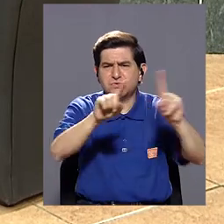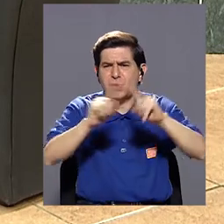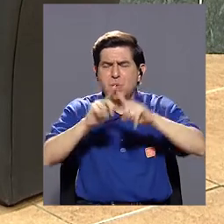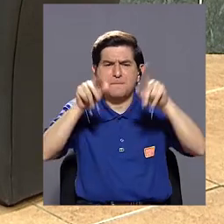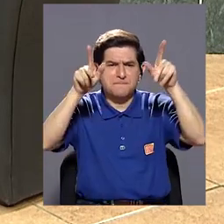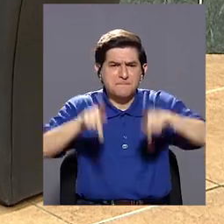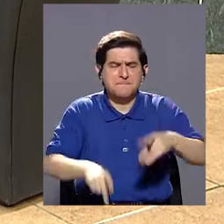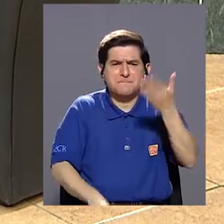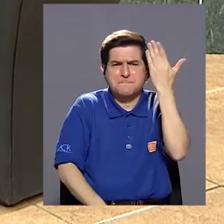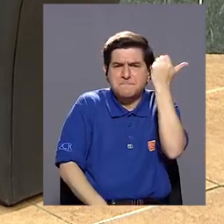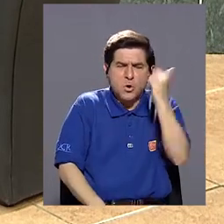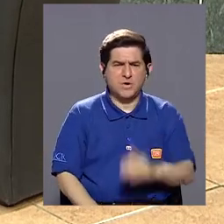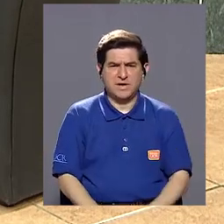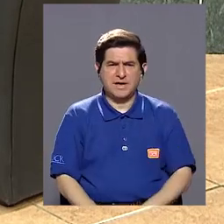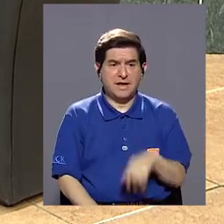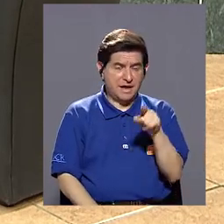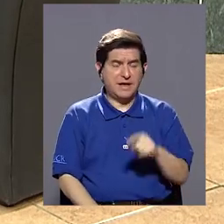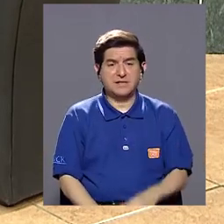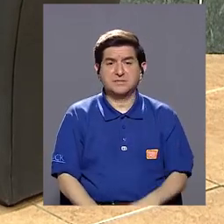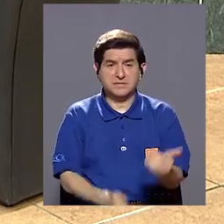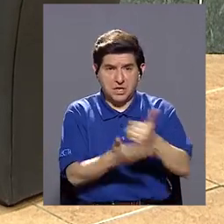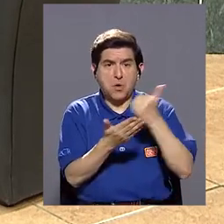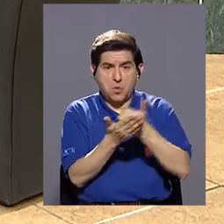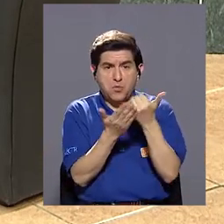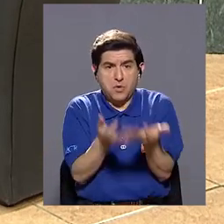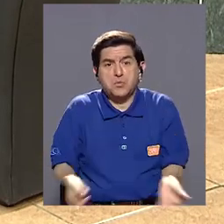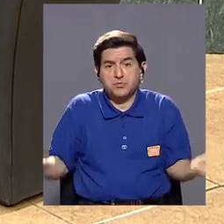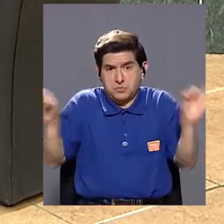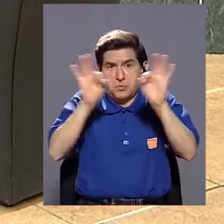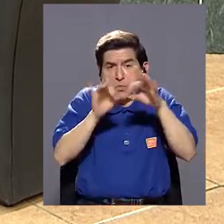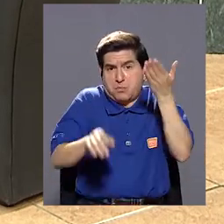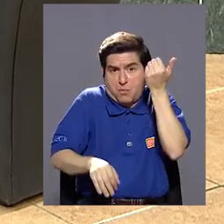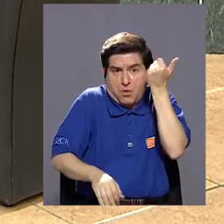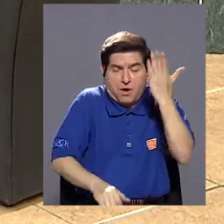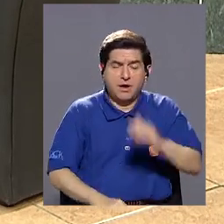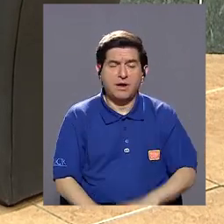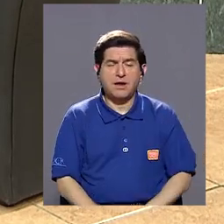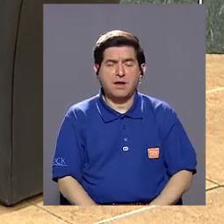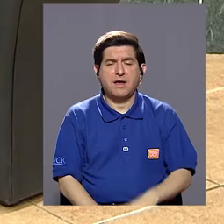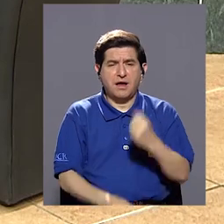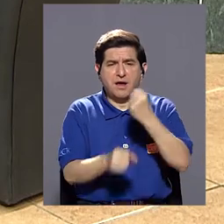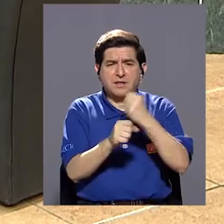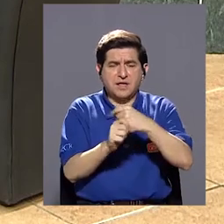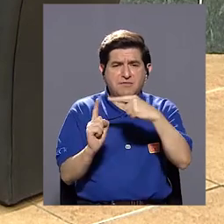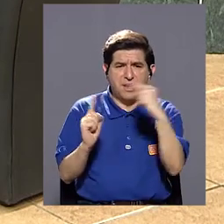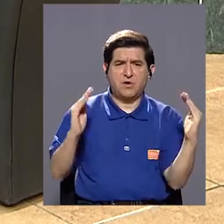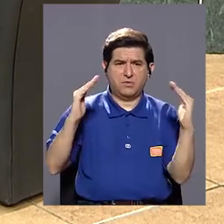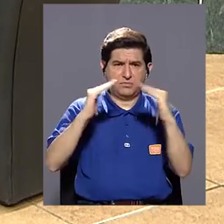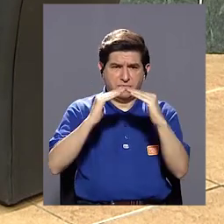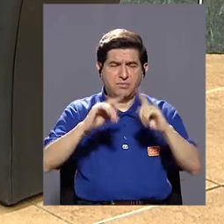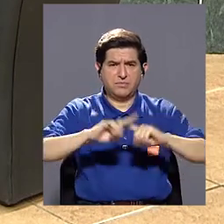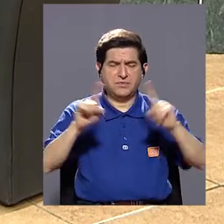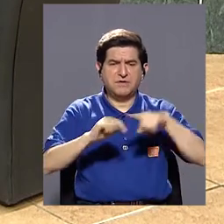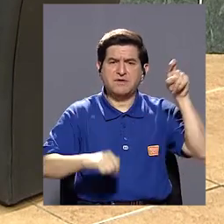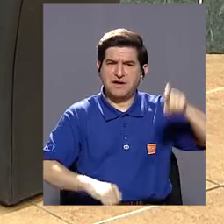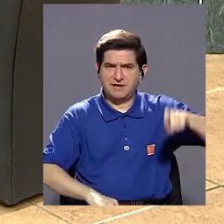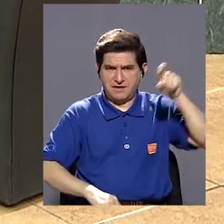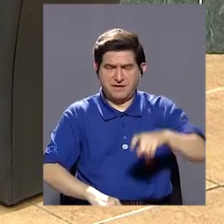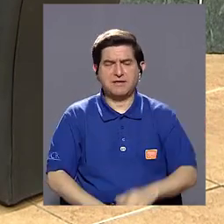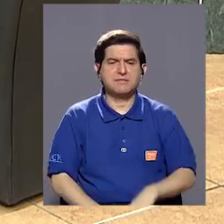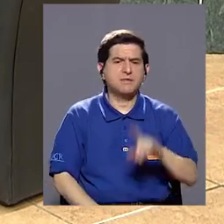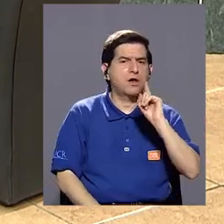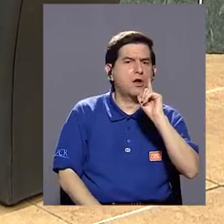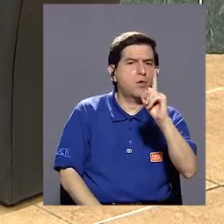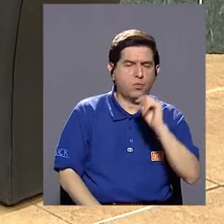opción para muchas personas? ¿Por qué es un recurso que tenemos y cuál es su importancia? Claro, el teletrabajo realmente surge por